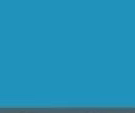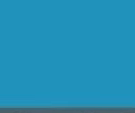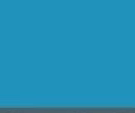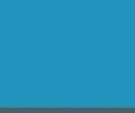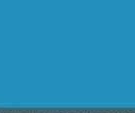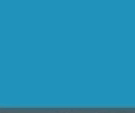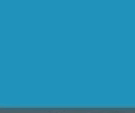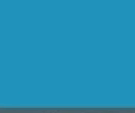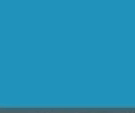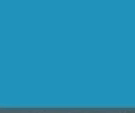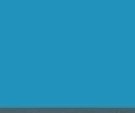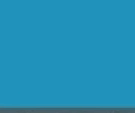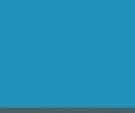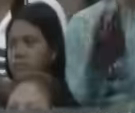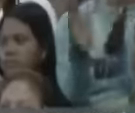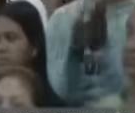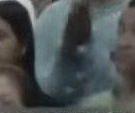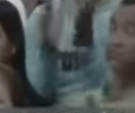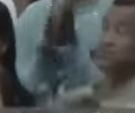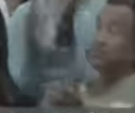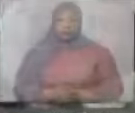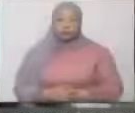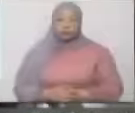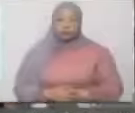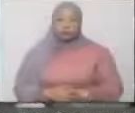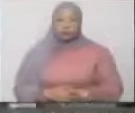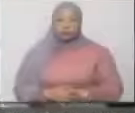Maduro más. Bueno, una semana,